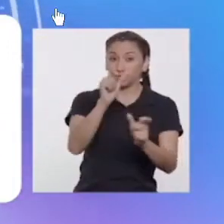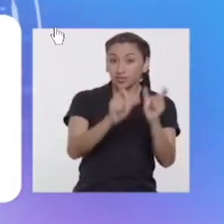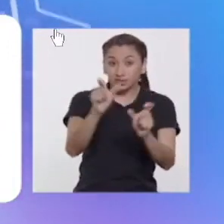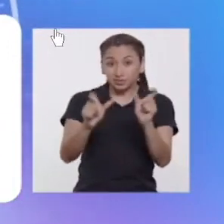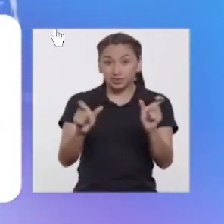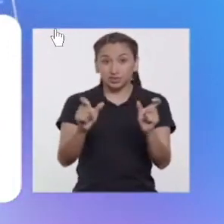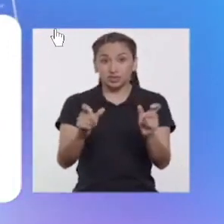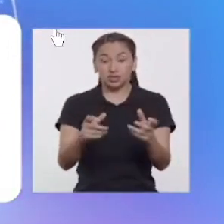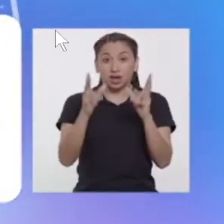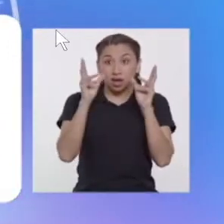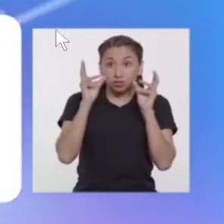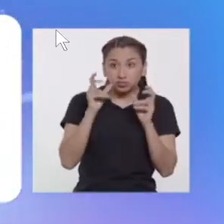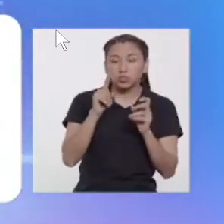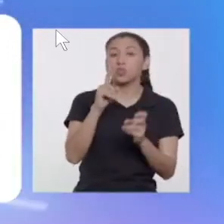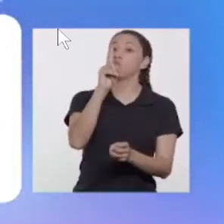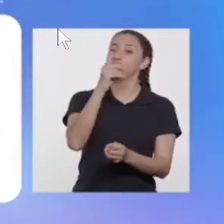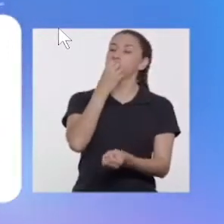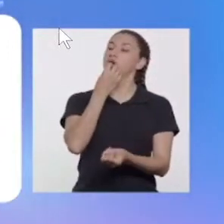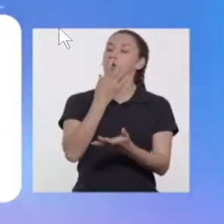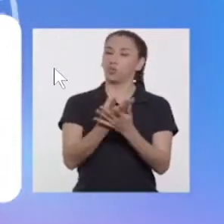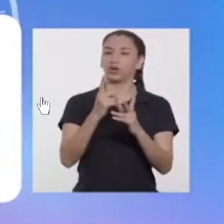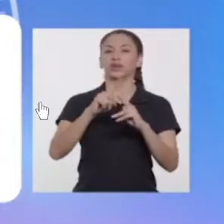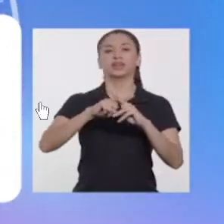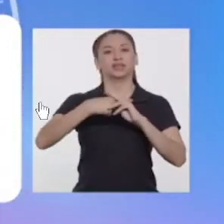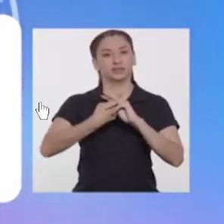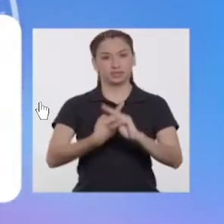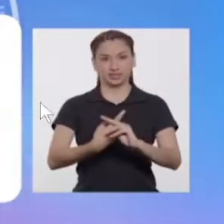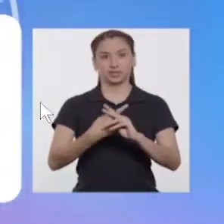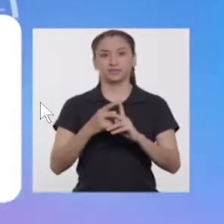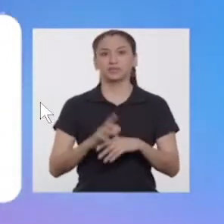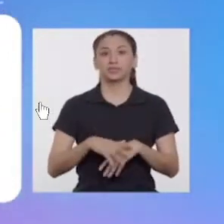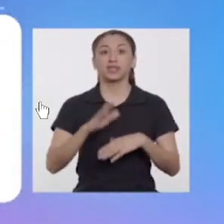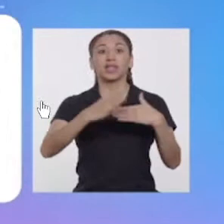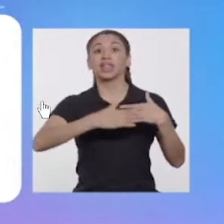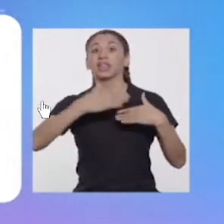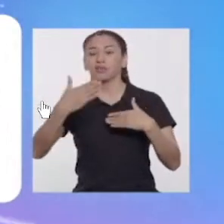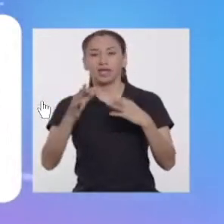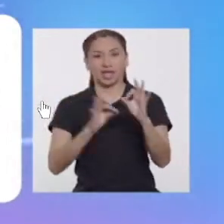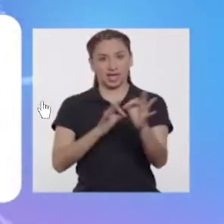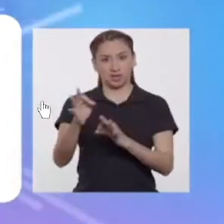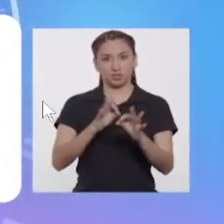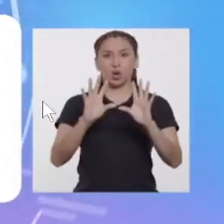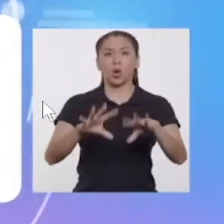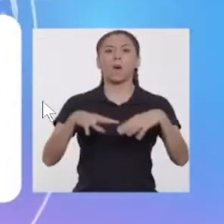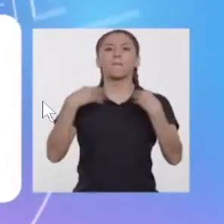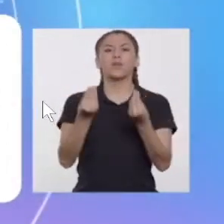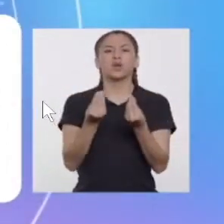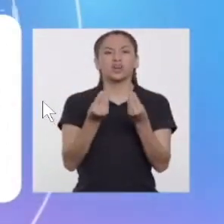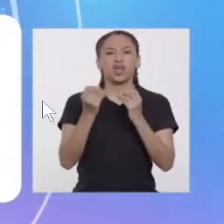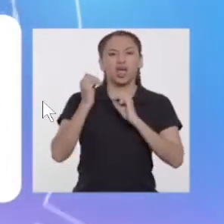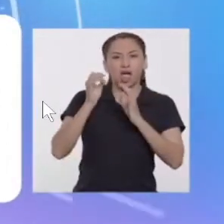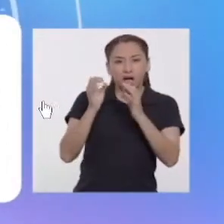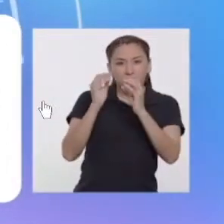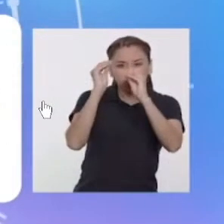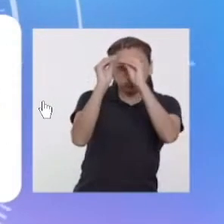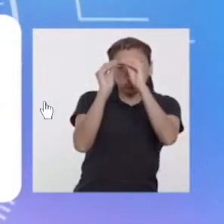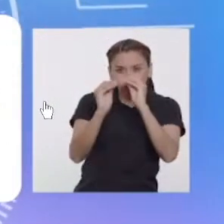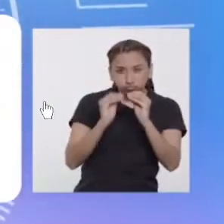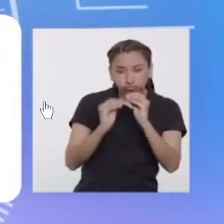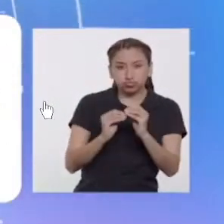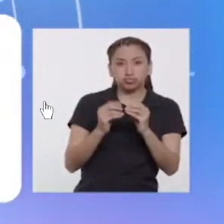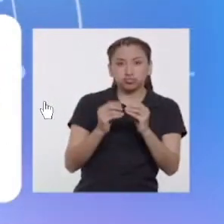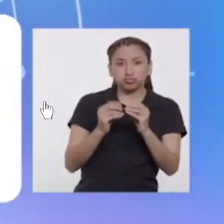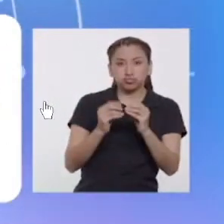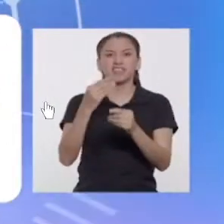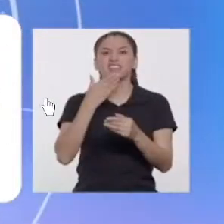nos escuchan me parece una buena manera de comenzar. Y de paso explicamos por qué elaboramos nuestra exposición y a